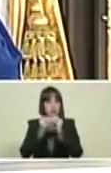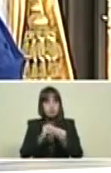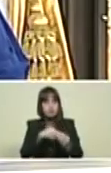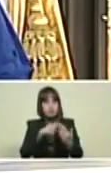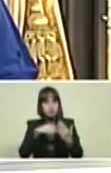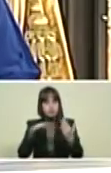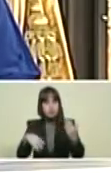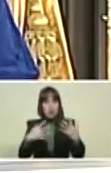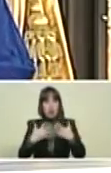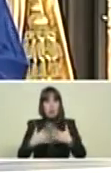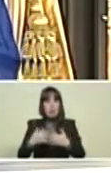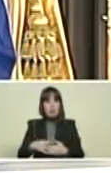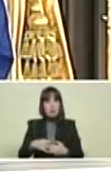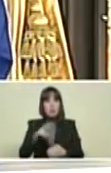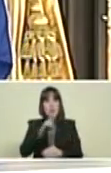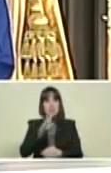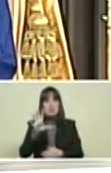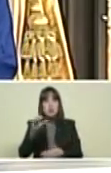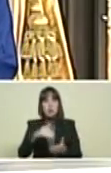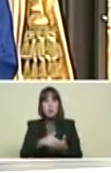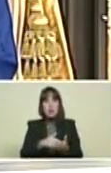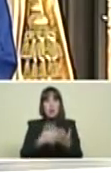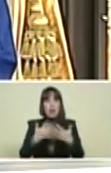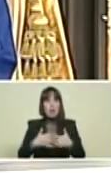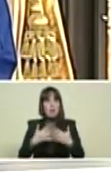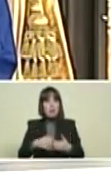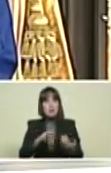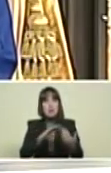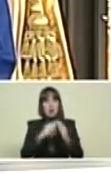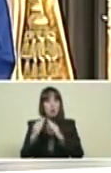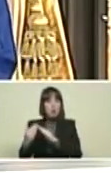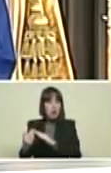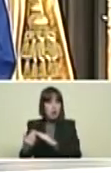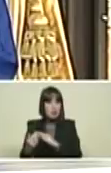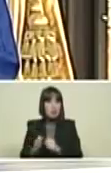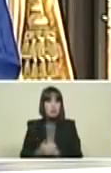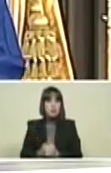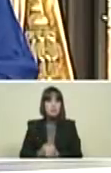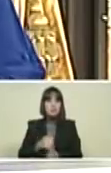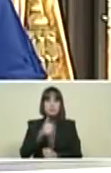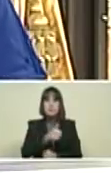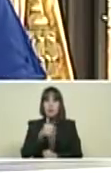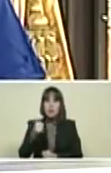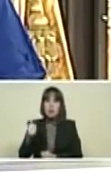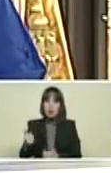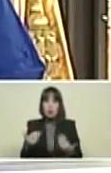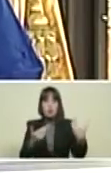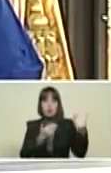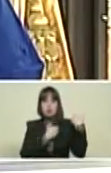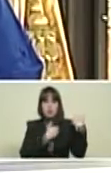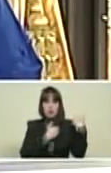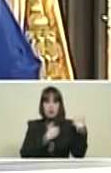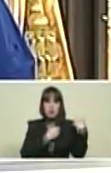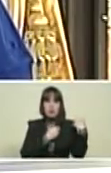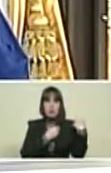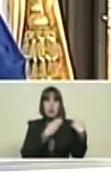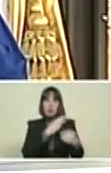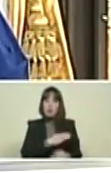25.000 empresas de carácter comunal. Cada una se va a encargar de una